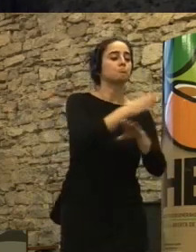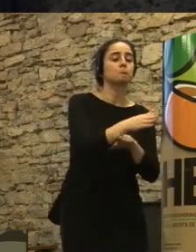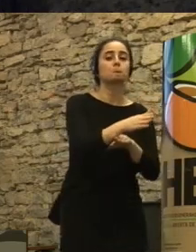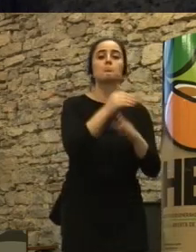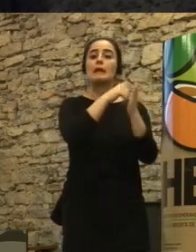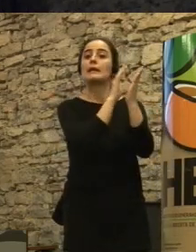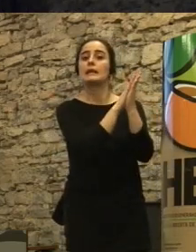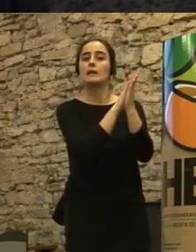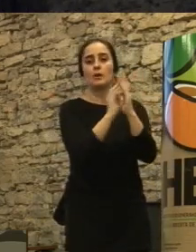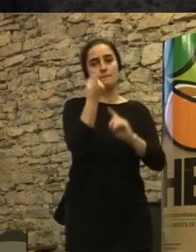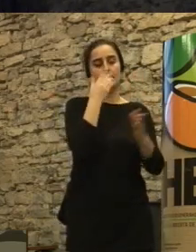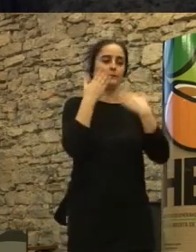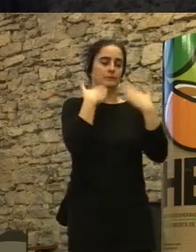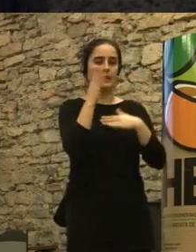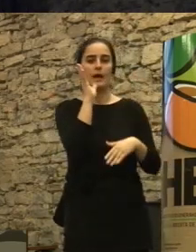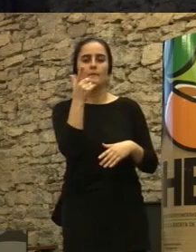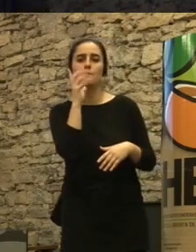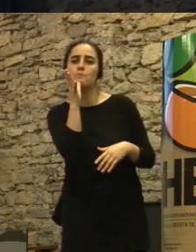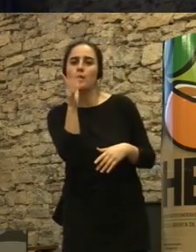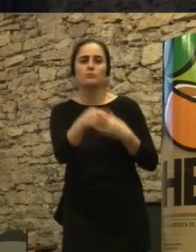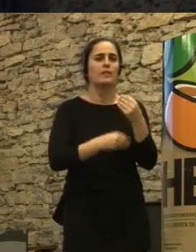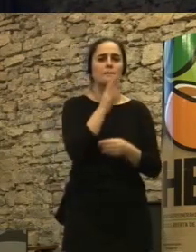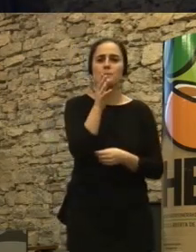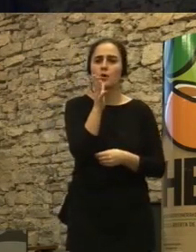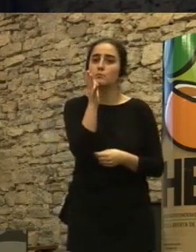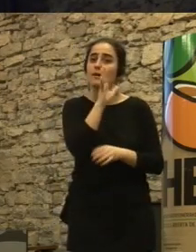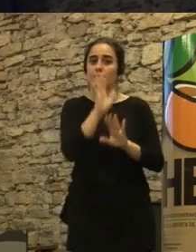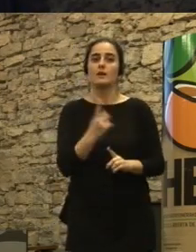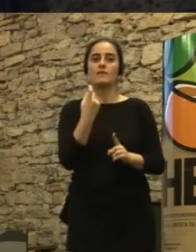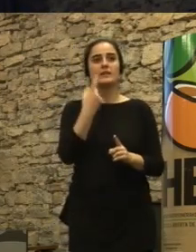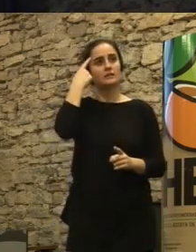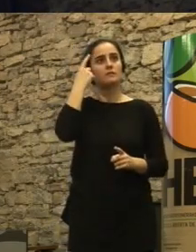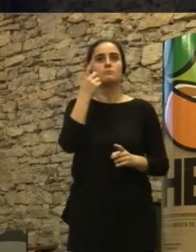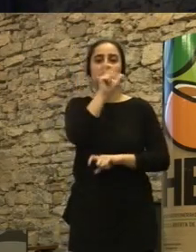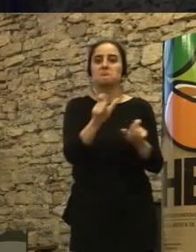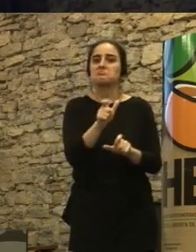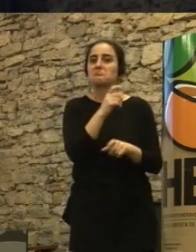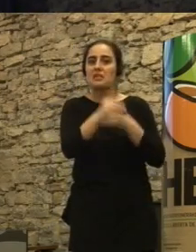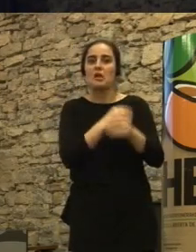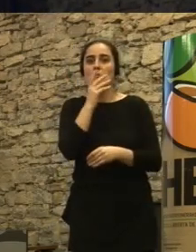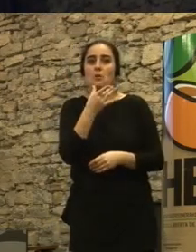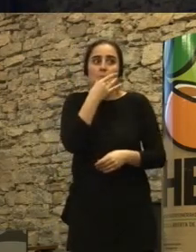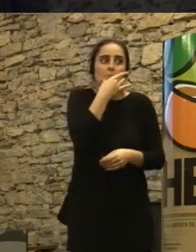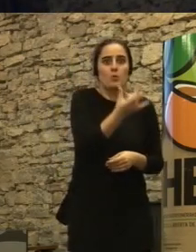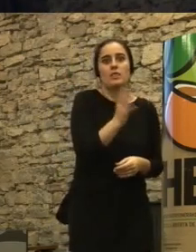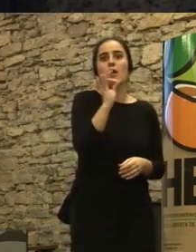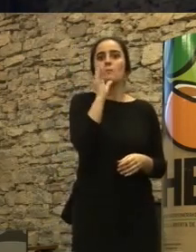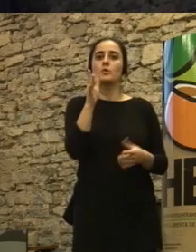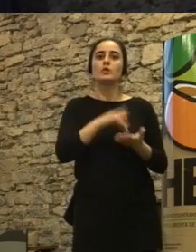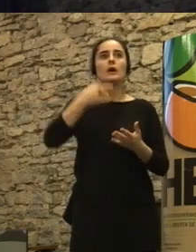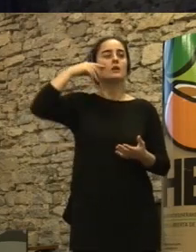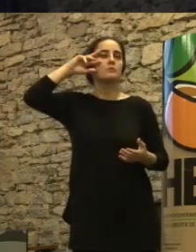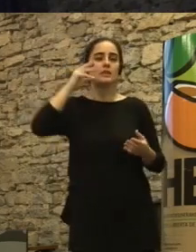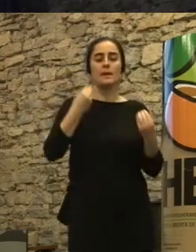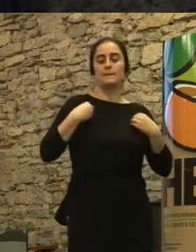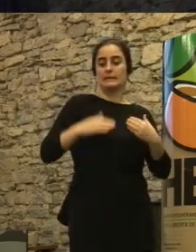cartel con... Bueno, primero charlas con ella de por qué está haciendo eso, claro. Porque hay que tener en cuenta que hay gente que lo hace sencillamente por timidez o porque ha tenido una experiencia vital